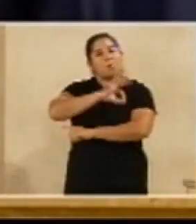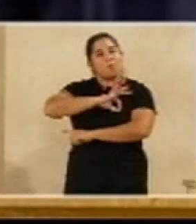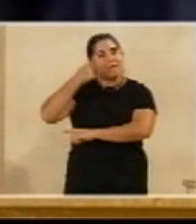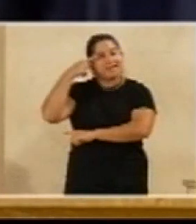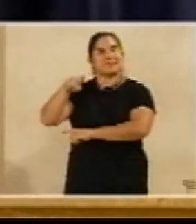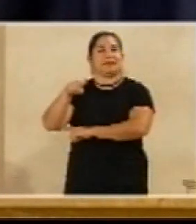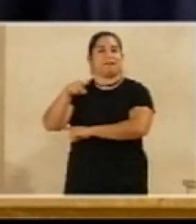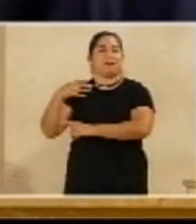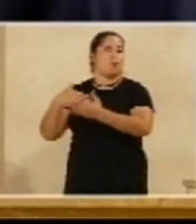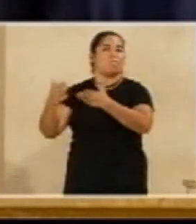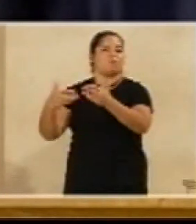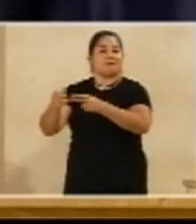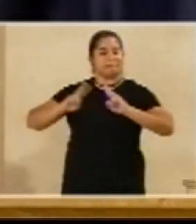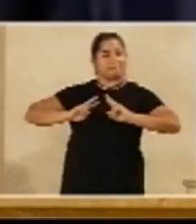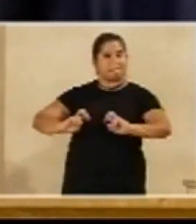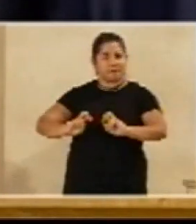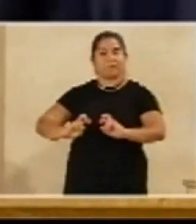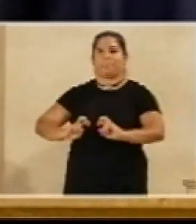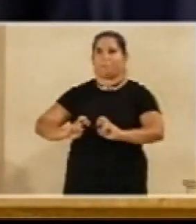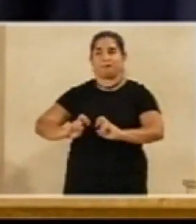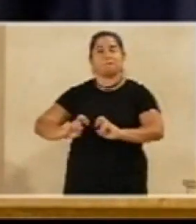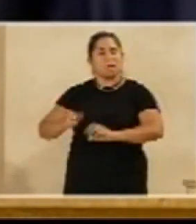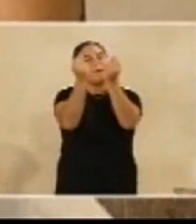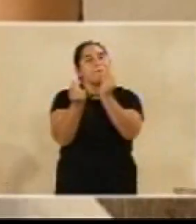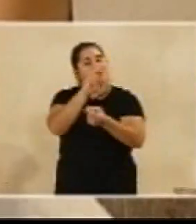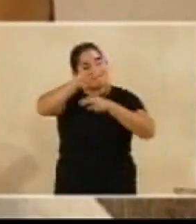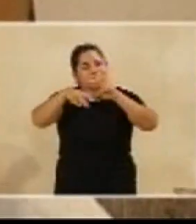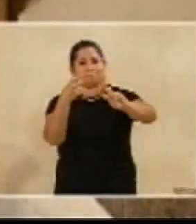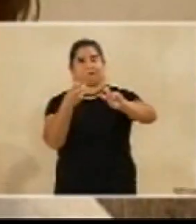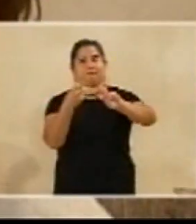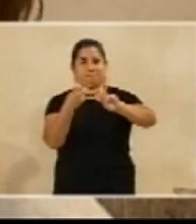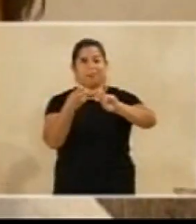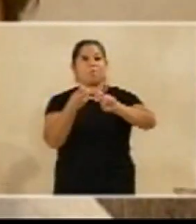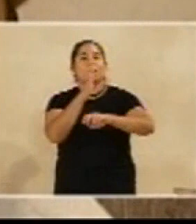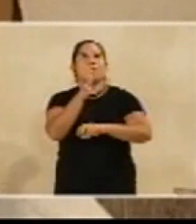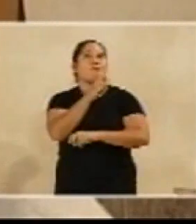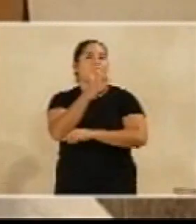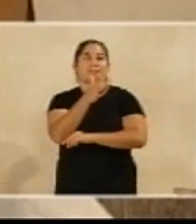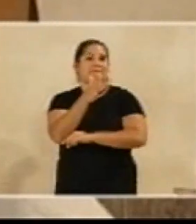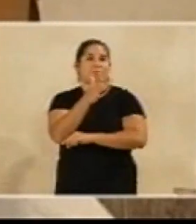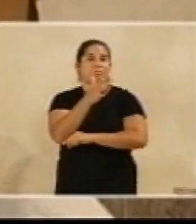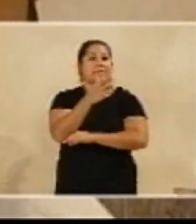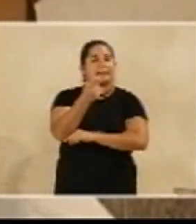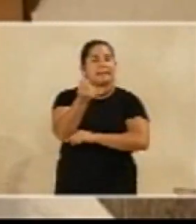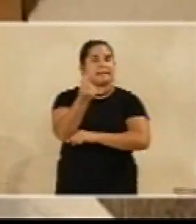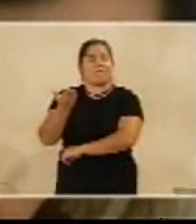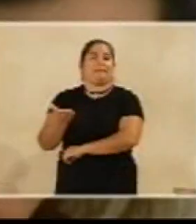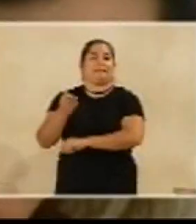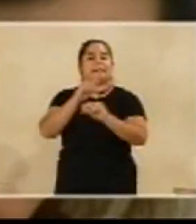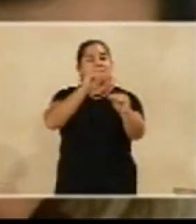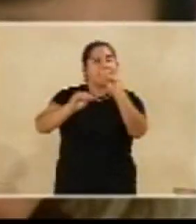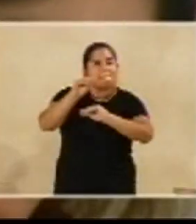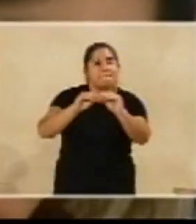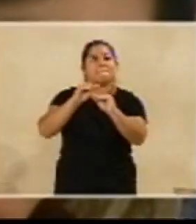dos propuestas, la de implantar medidas contra medusas en las playas almerienses y acometer obras en infraestructuras